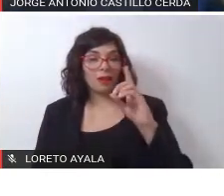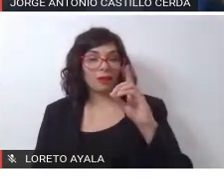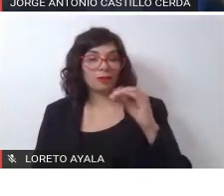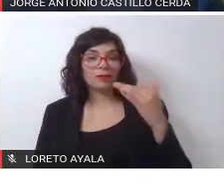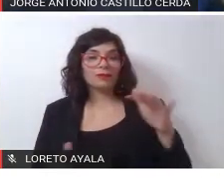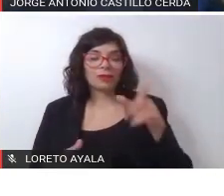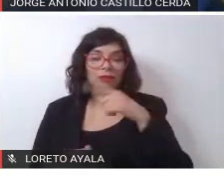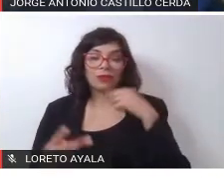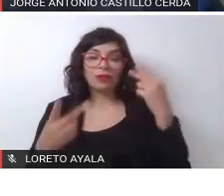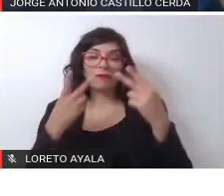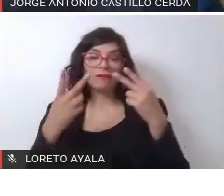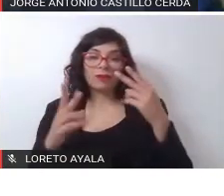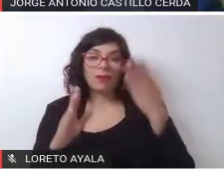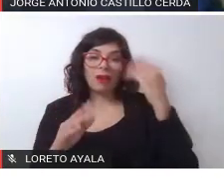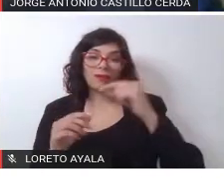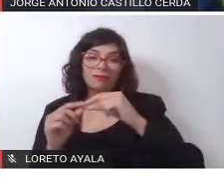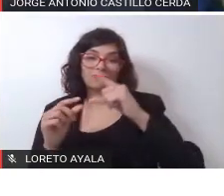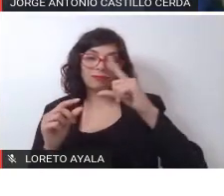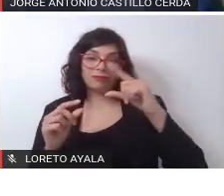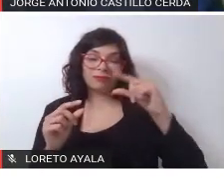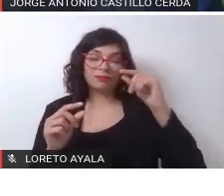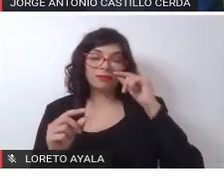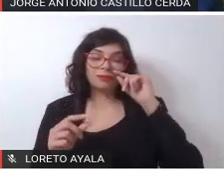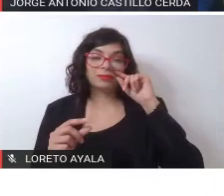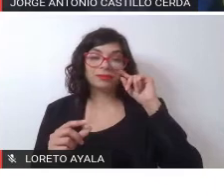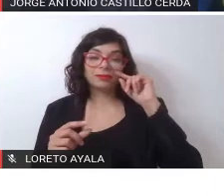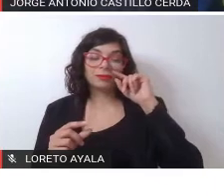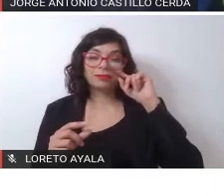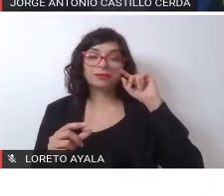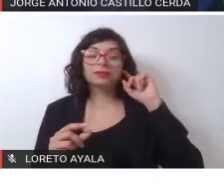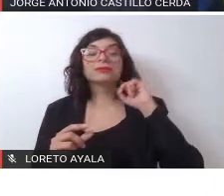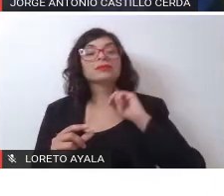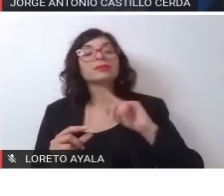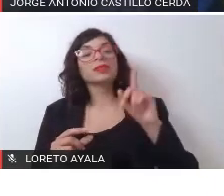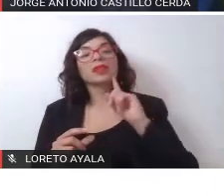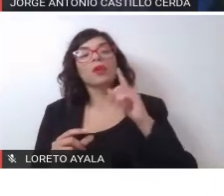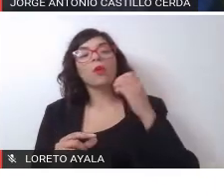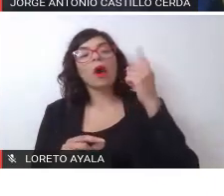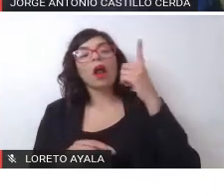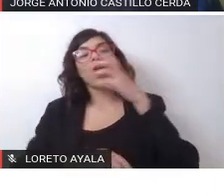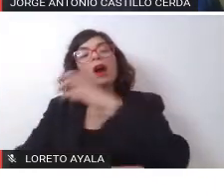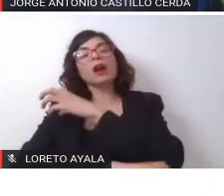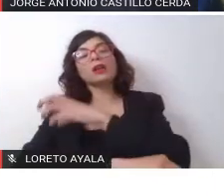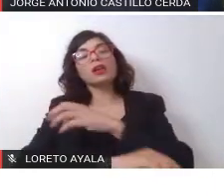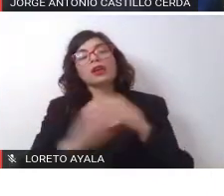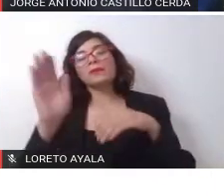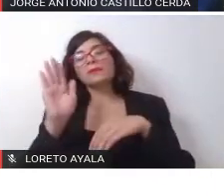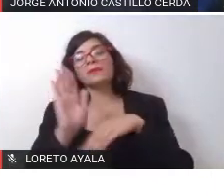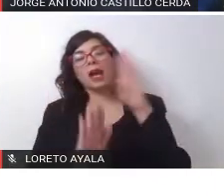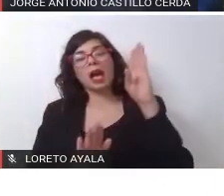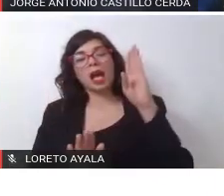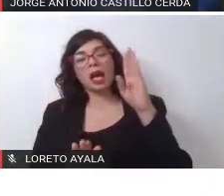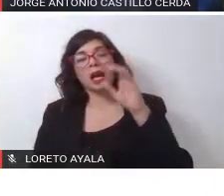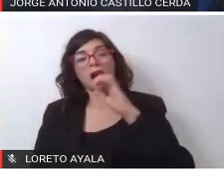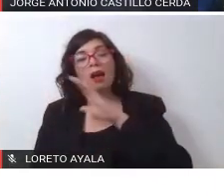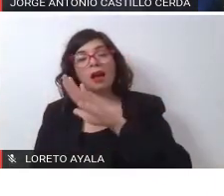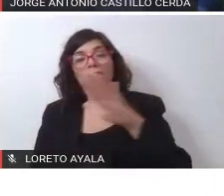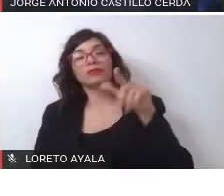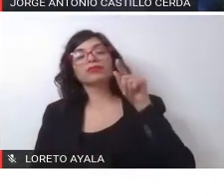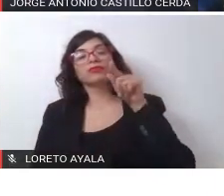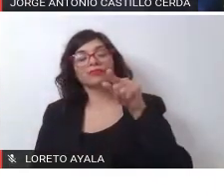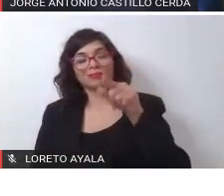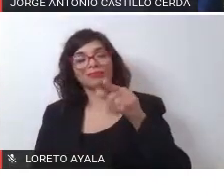en el gráfico anterior que una de las regiones con más alta población rural es la Araucanía. Entonces